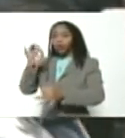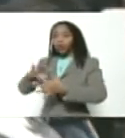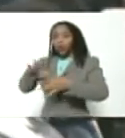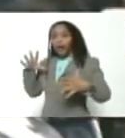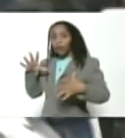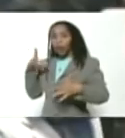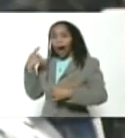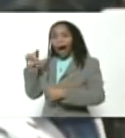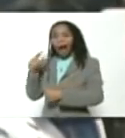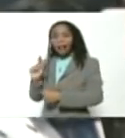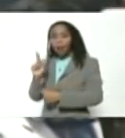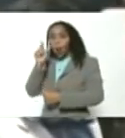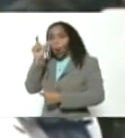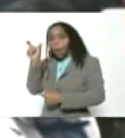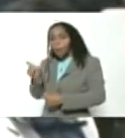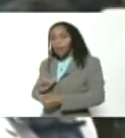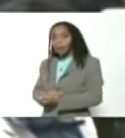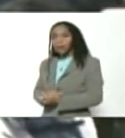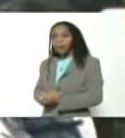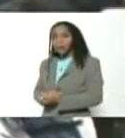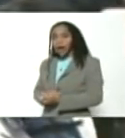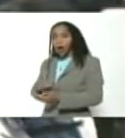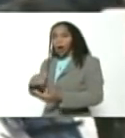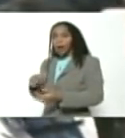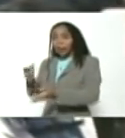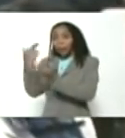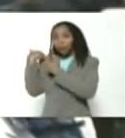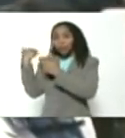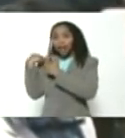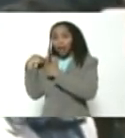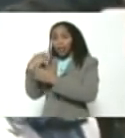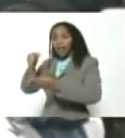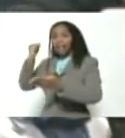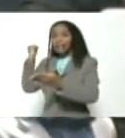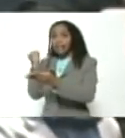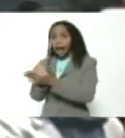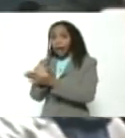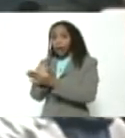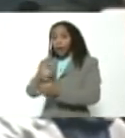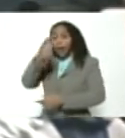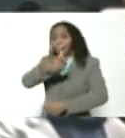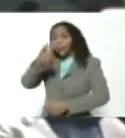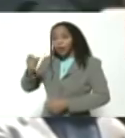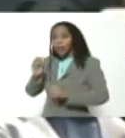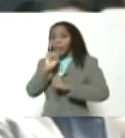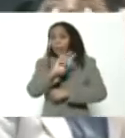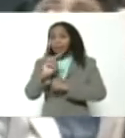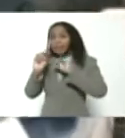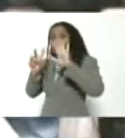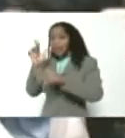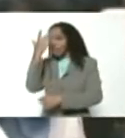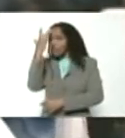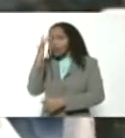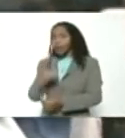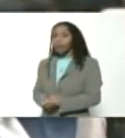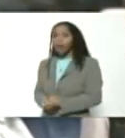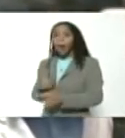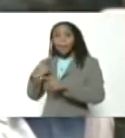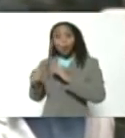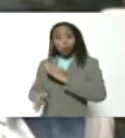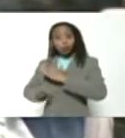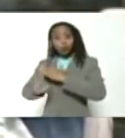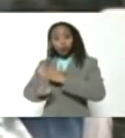del Valle Aliegro, responsable del asesinato de la gente del 27 de febrero. Pero